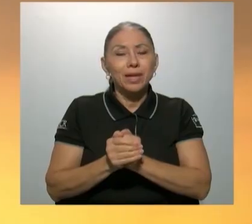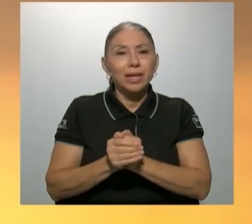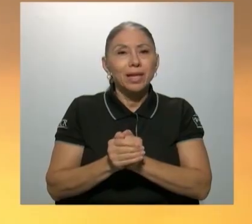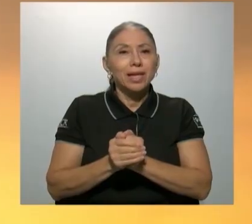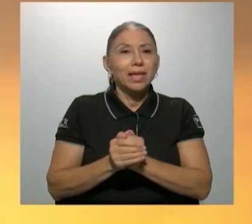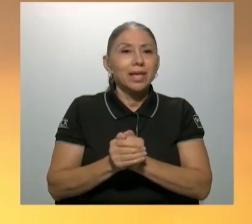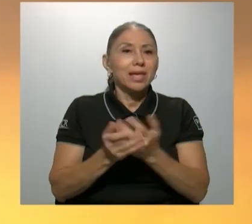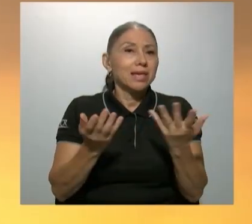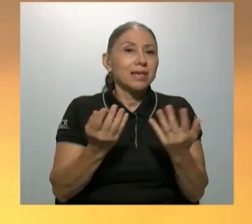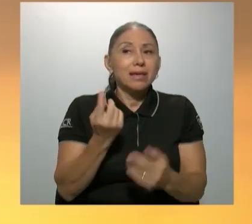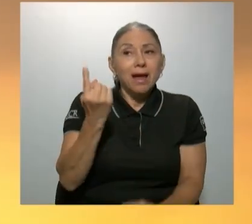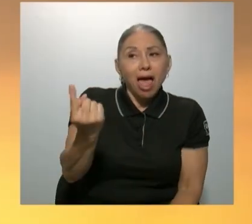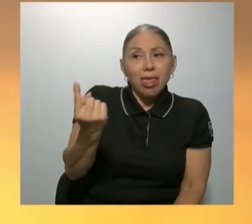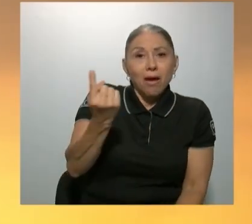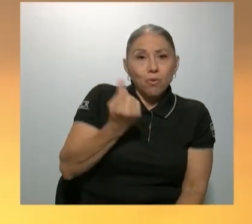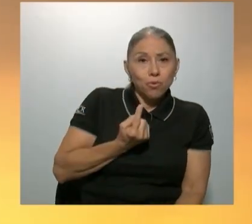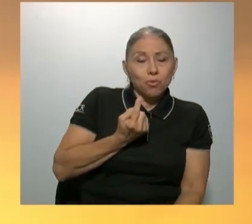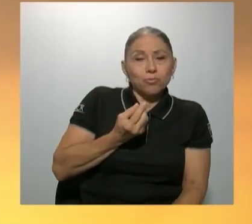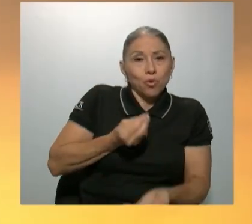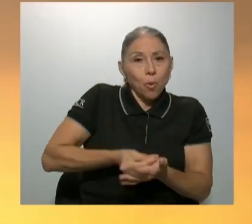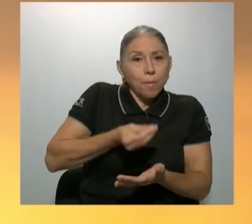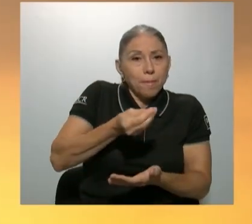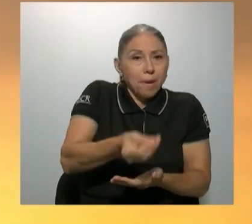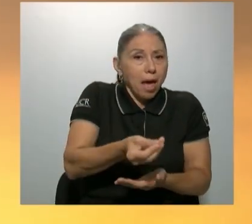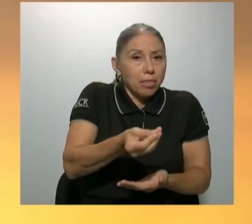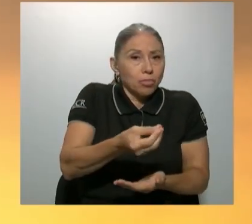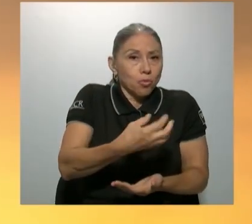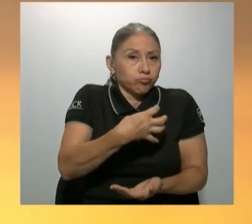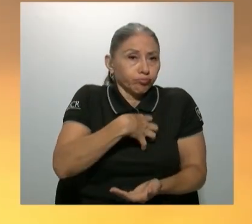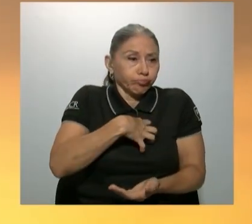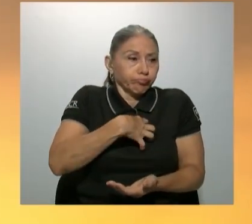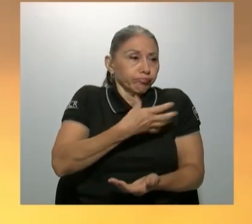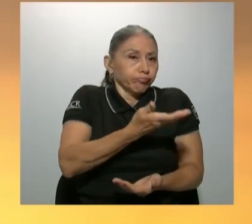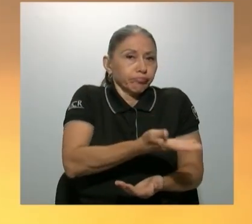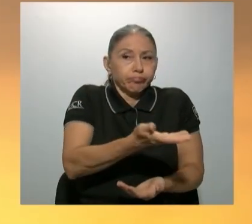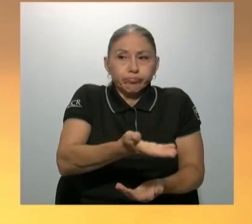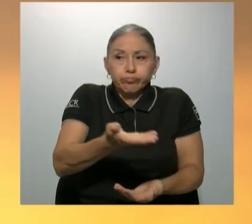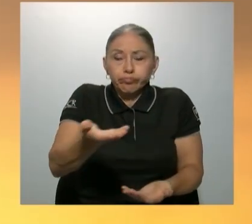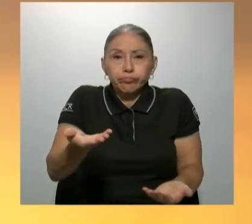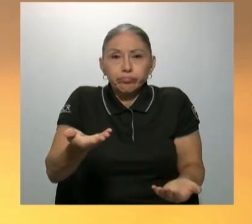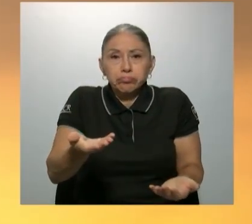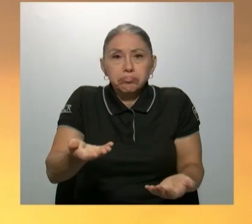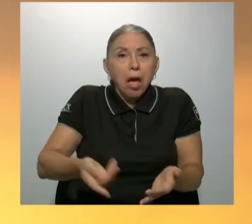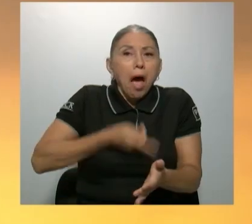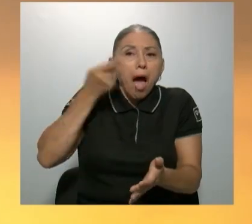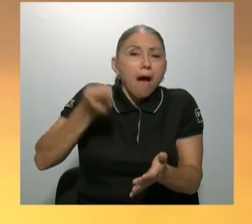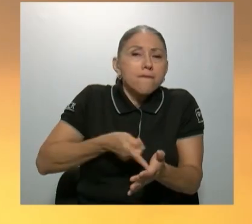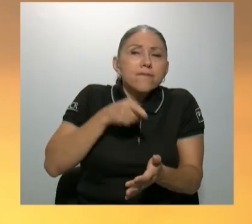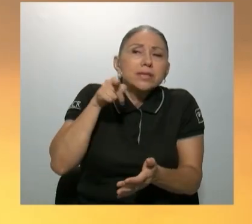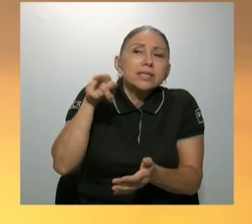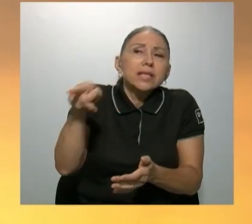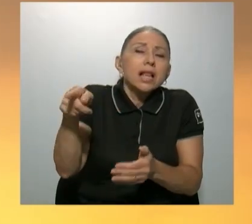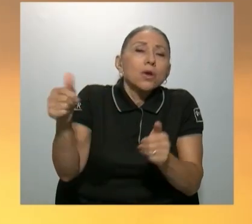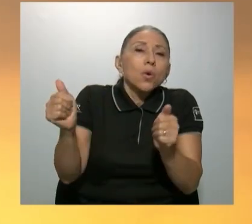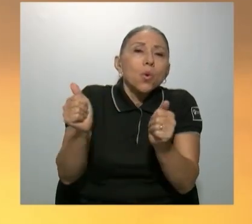cada cual comprando lo suyo. Alguna vez él iba con su hijo